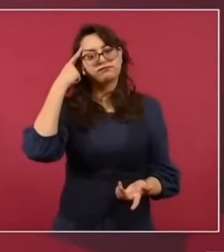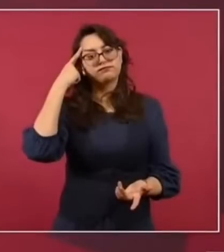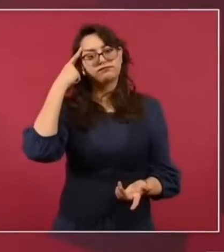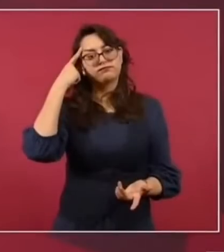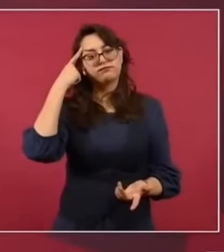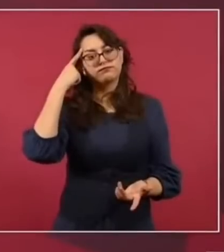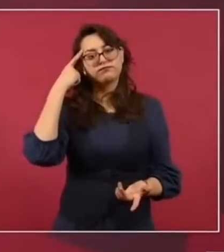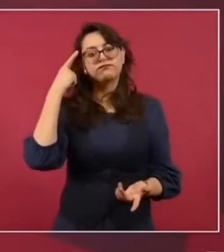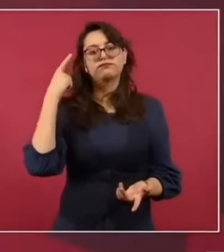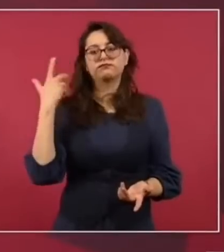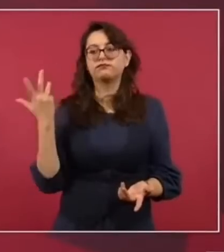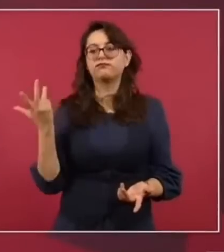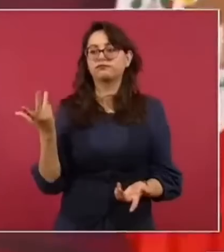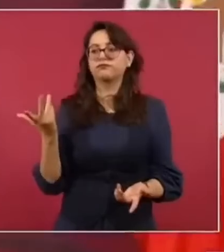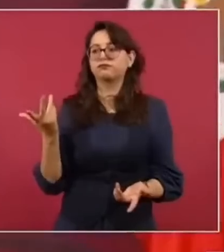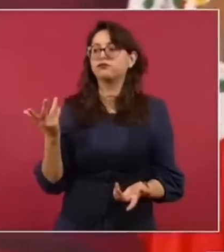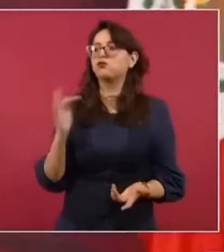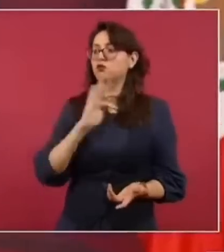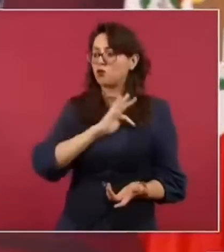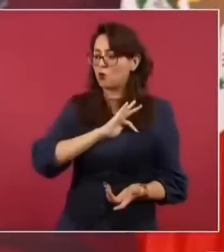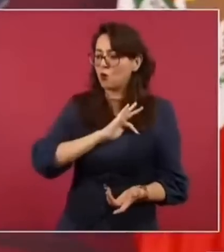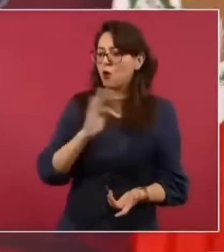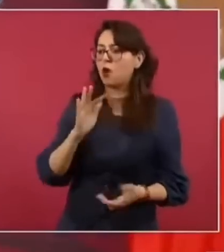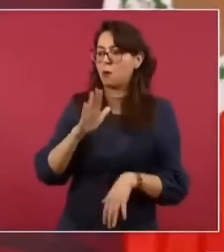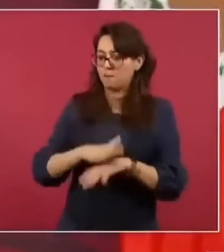devolver copeteado.